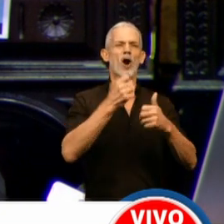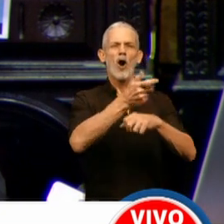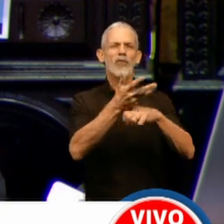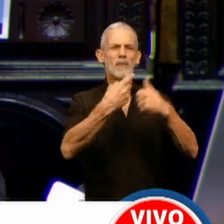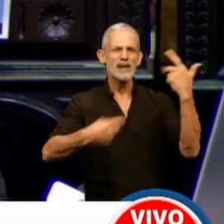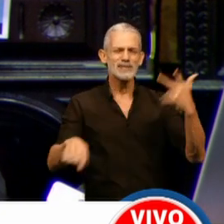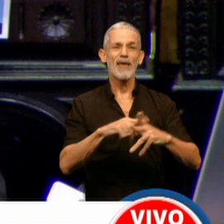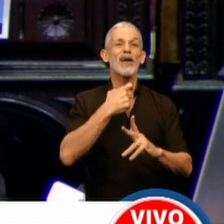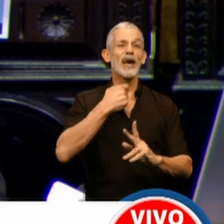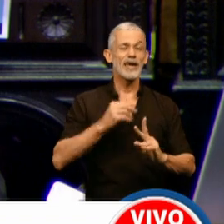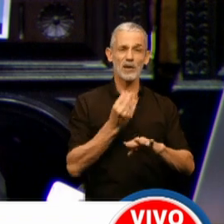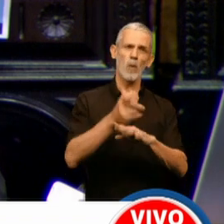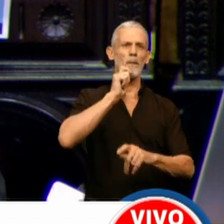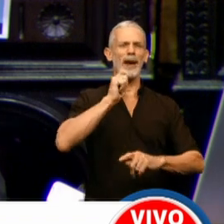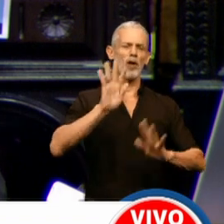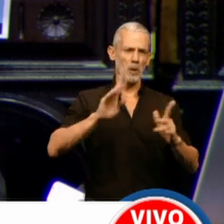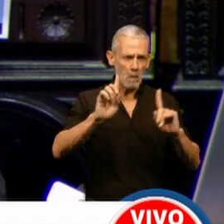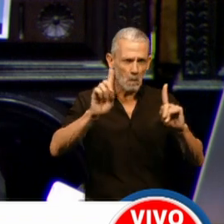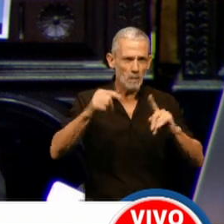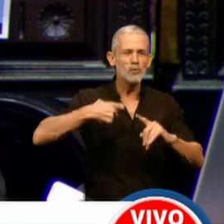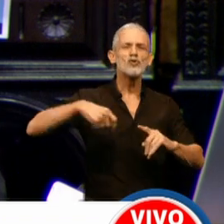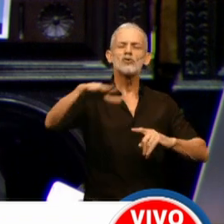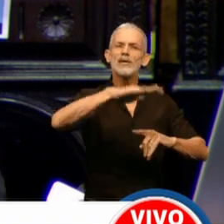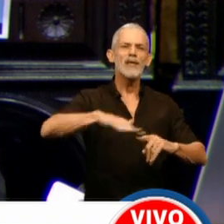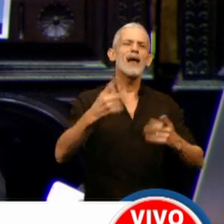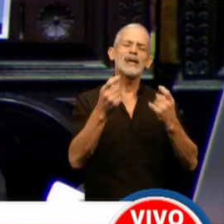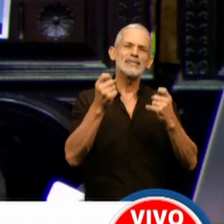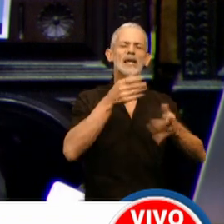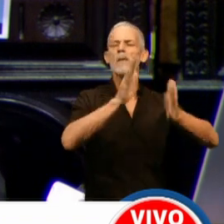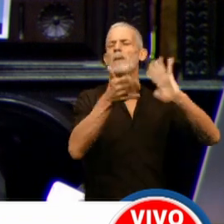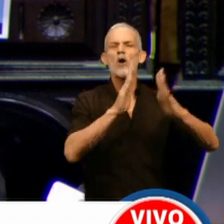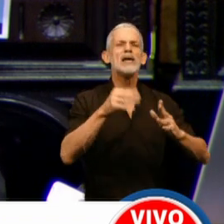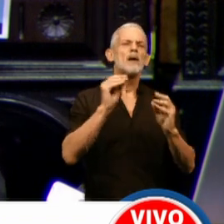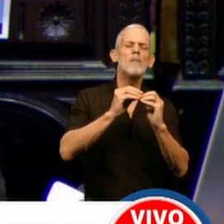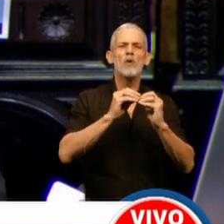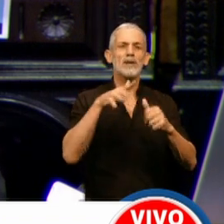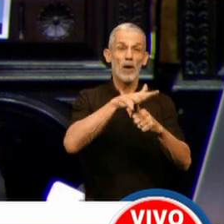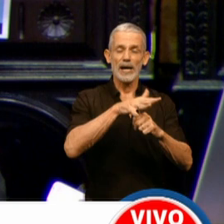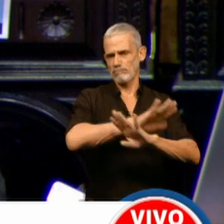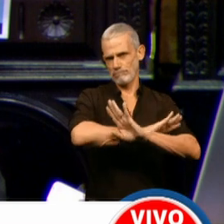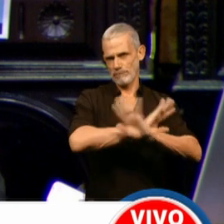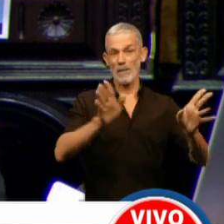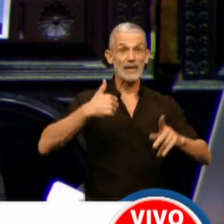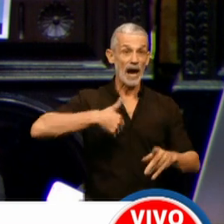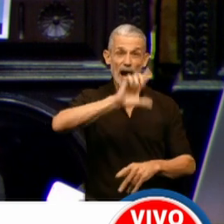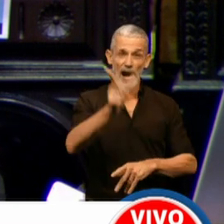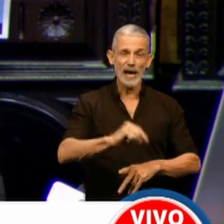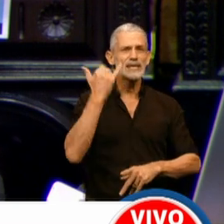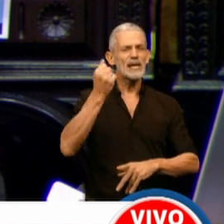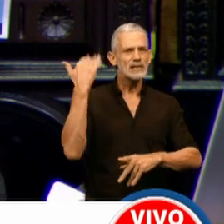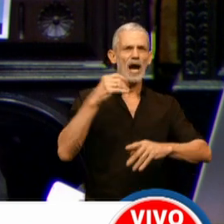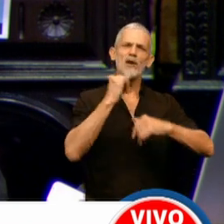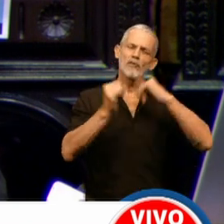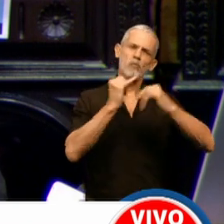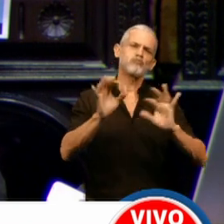quieren ser periodistas es la demanda de una sociedad que necesita terminar con la violencia por razones de género en la república argentina ya los datos